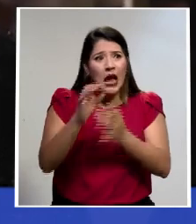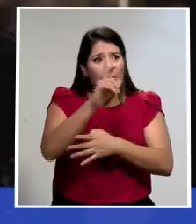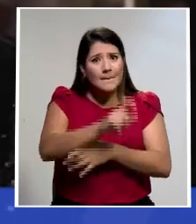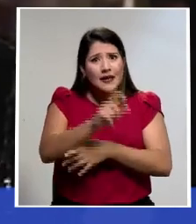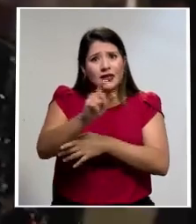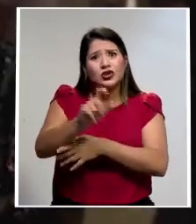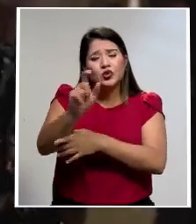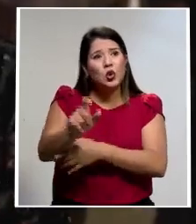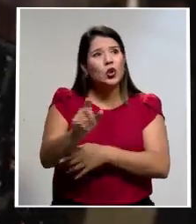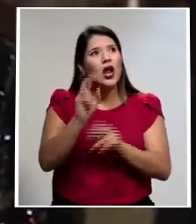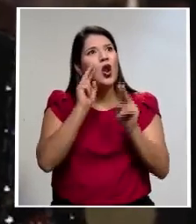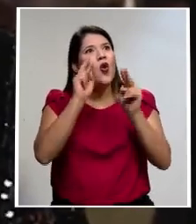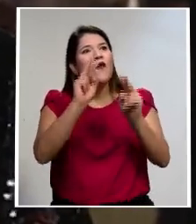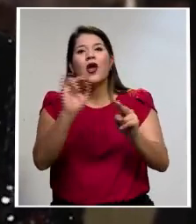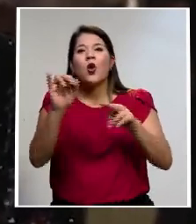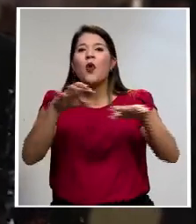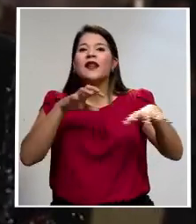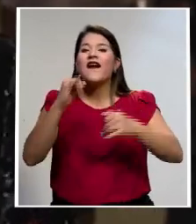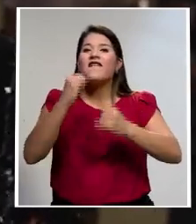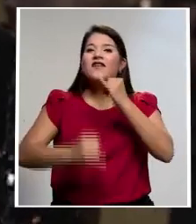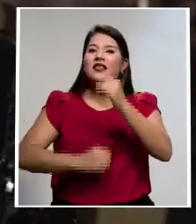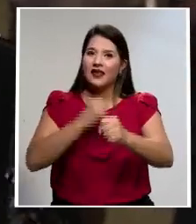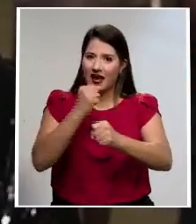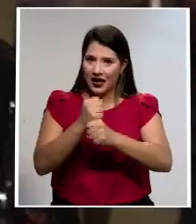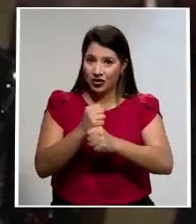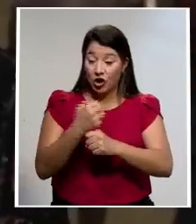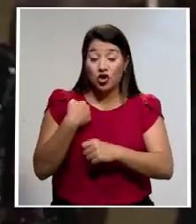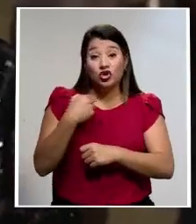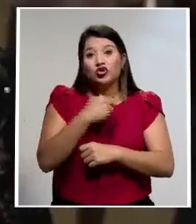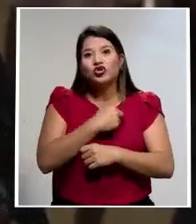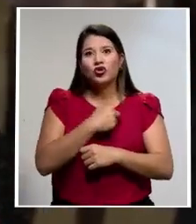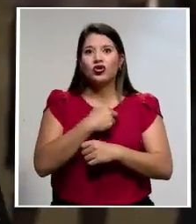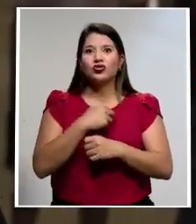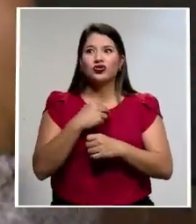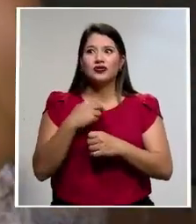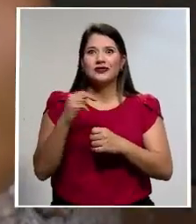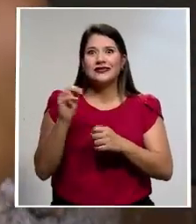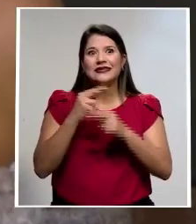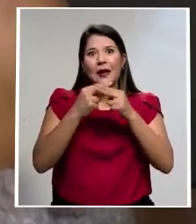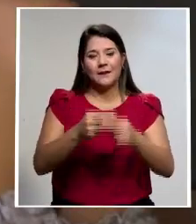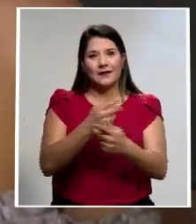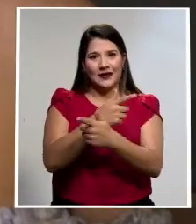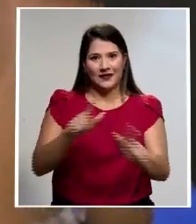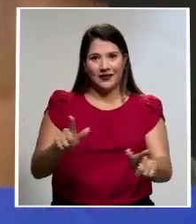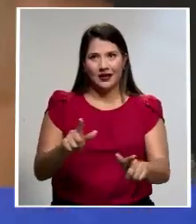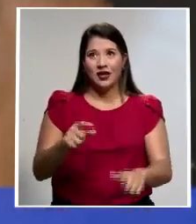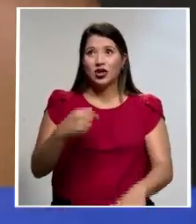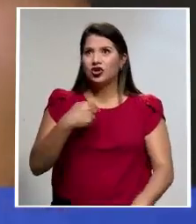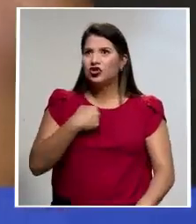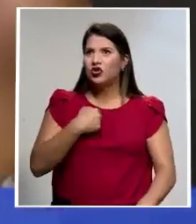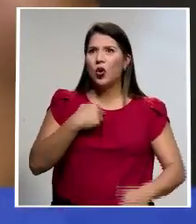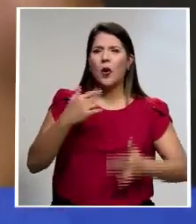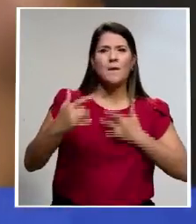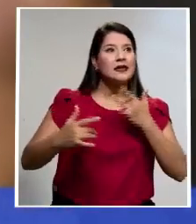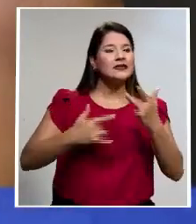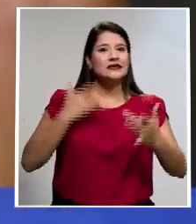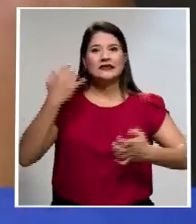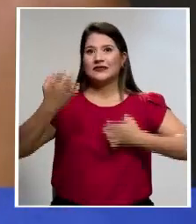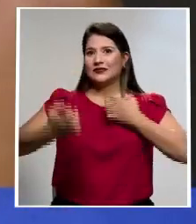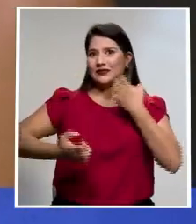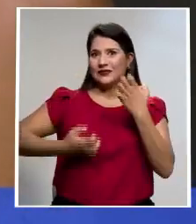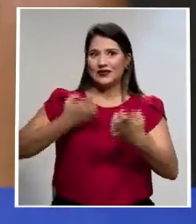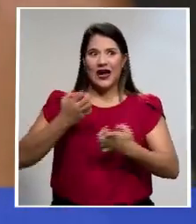tratando como un evento de Nochevieja. Lo llamamos la Víspera de la Libertad. Estoy absolutamente eufórica, así